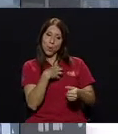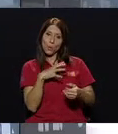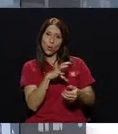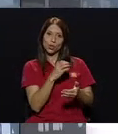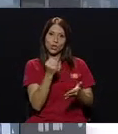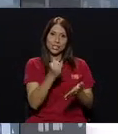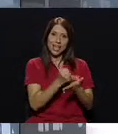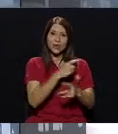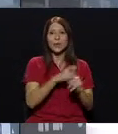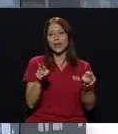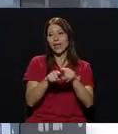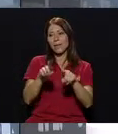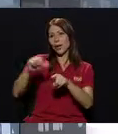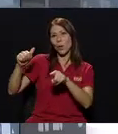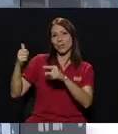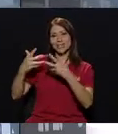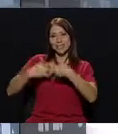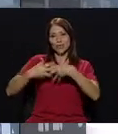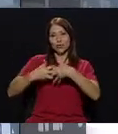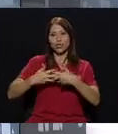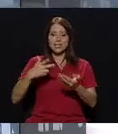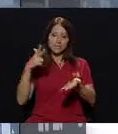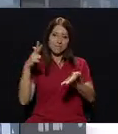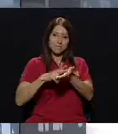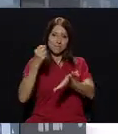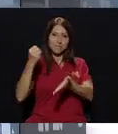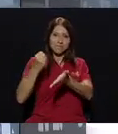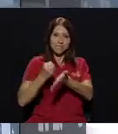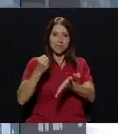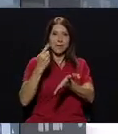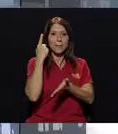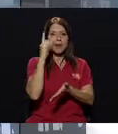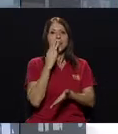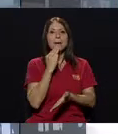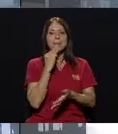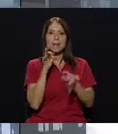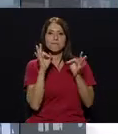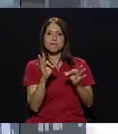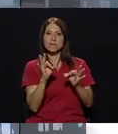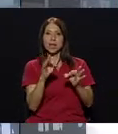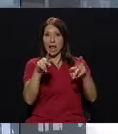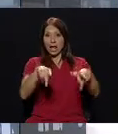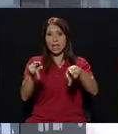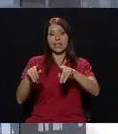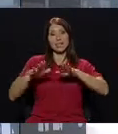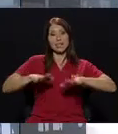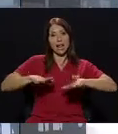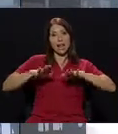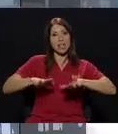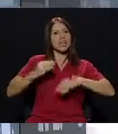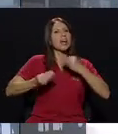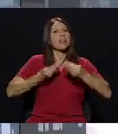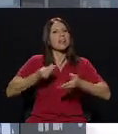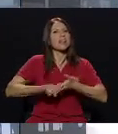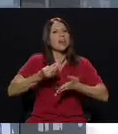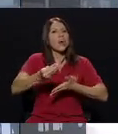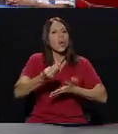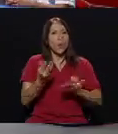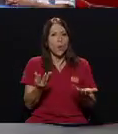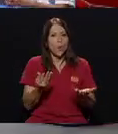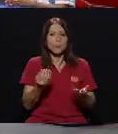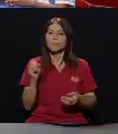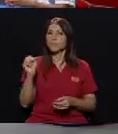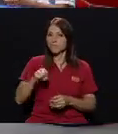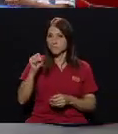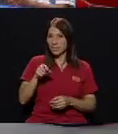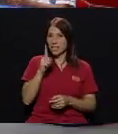han preocupado, sí, por certificar la calidad de las mieles para que la gente pues esté tranquila de qué es lo que está consumiendo. Sí, claro, esto es uno